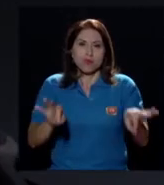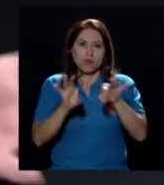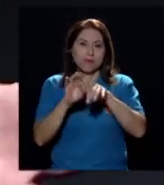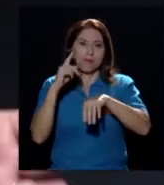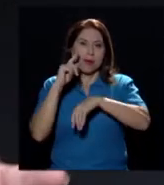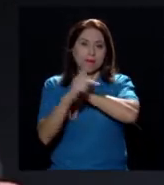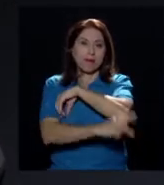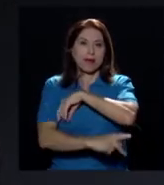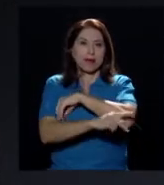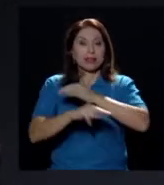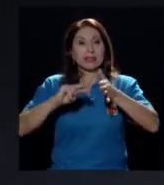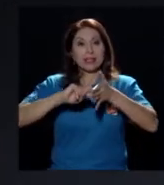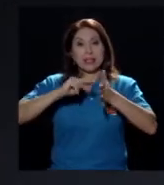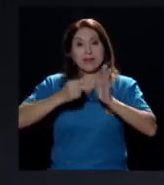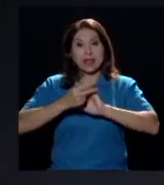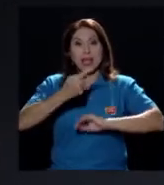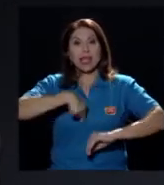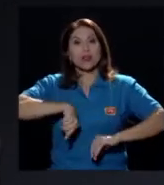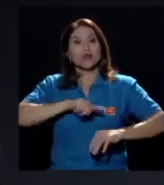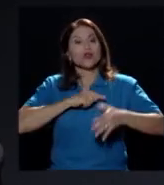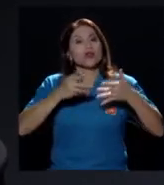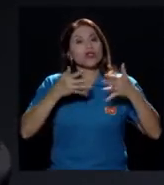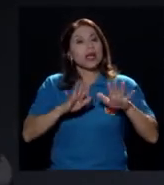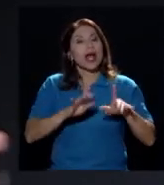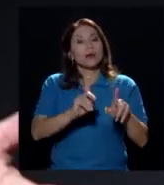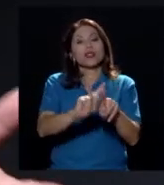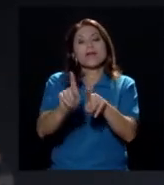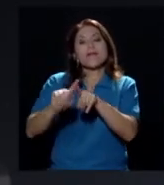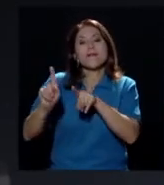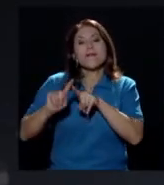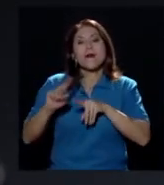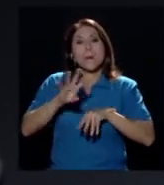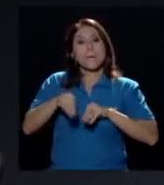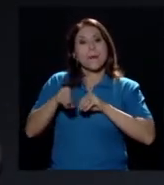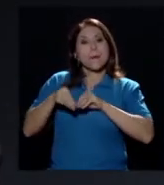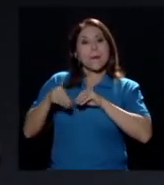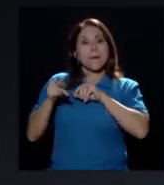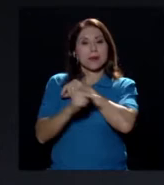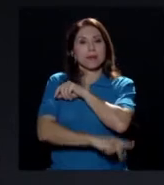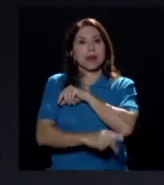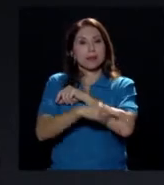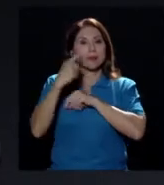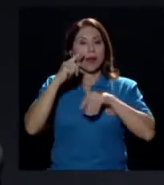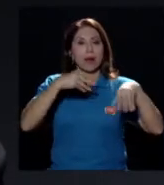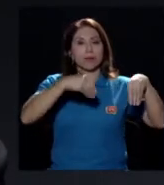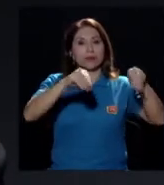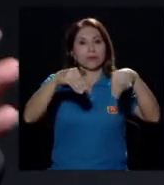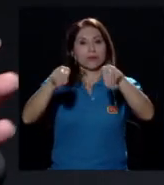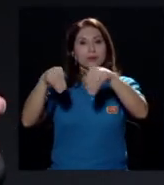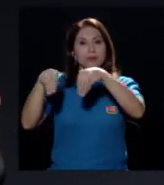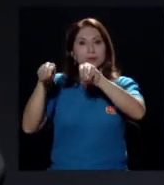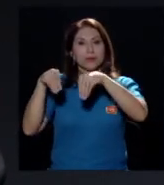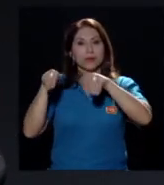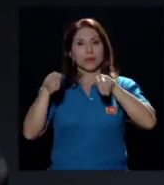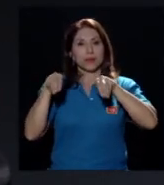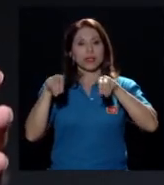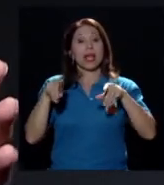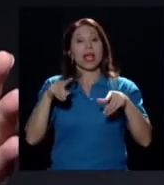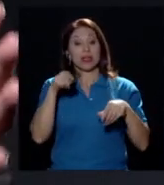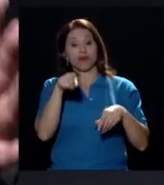hemos diversificado hacia dónde se exporta y eso es importante. Entonces, en